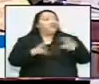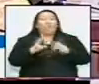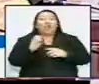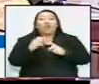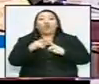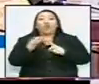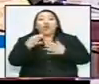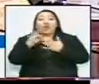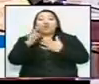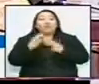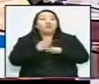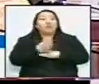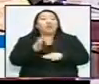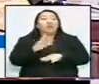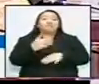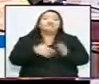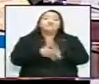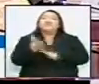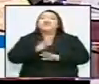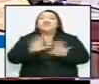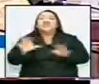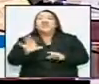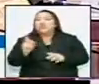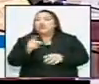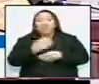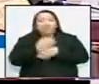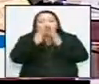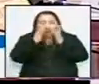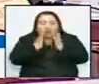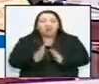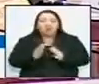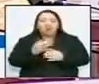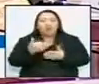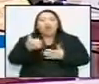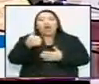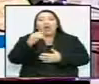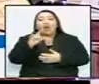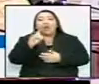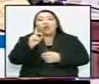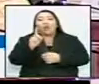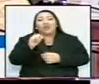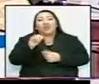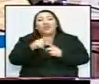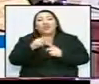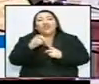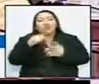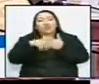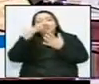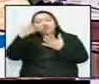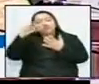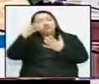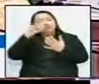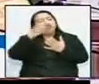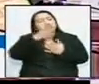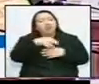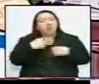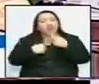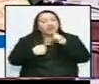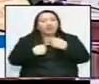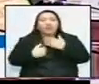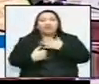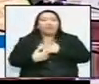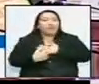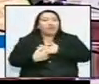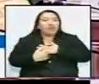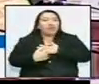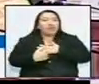para ser auditor. Puede ser un profesional, pero se tiene que formar como auditor. Y ahora veo con mucha indigna y lamento cómo se